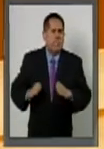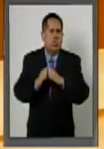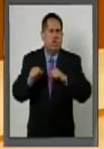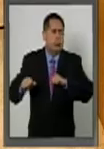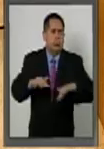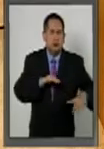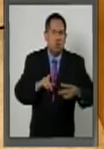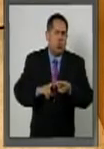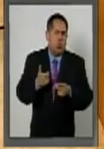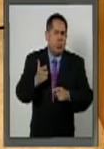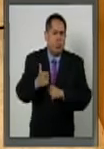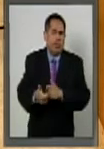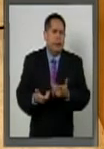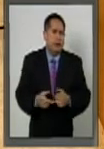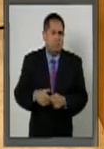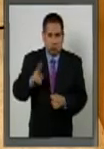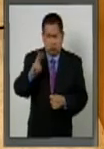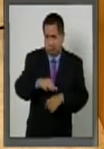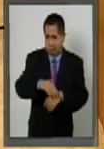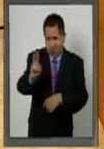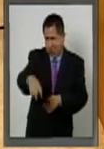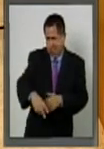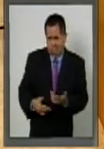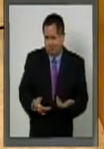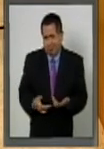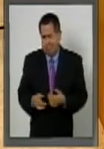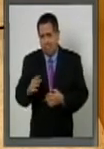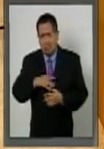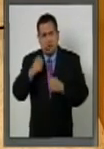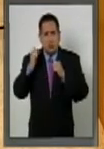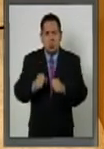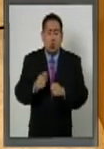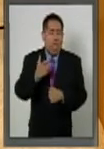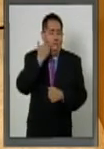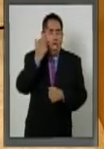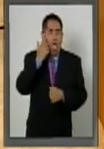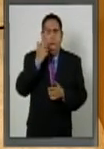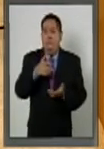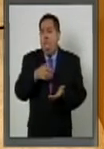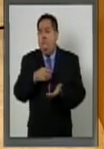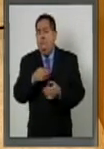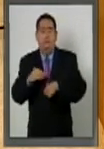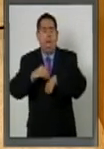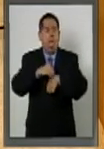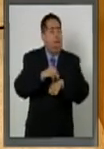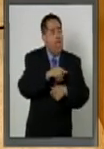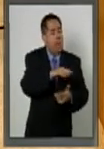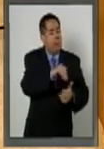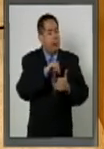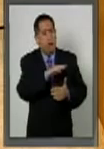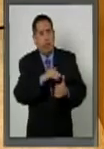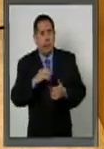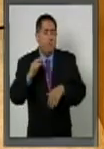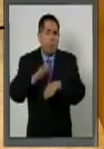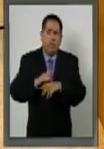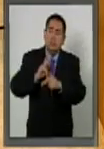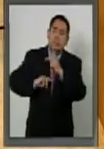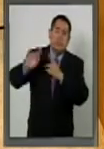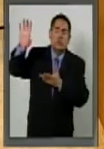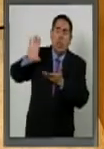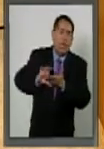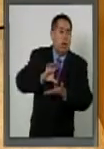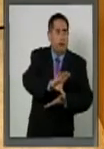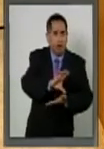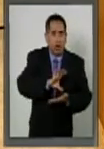sismo? Seamos realistas. Sin duda será el pretexto perfecto para continuar endeudándonos y